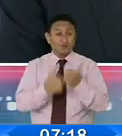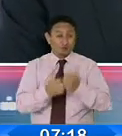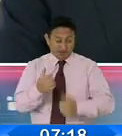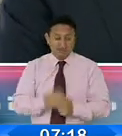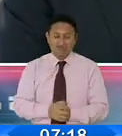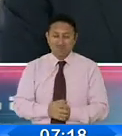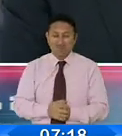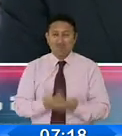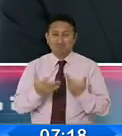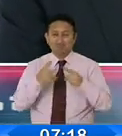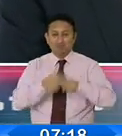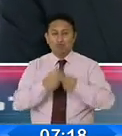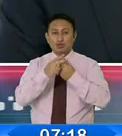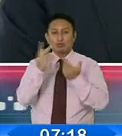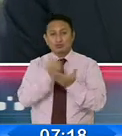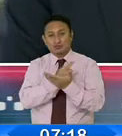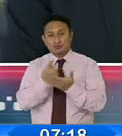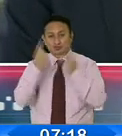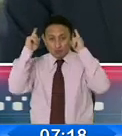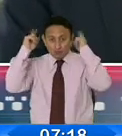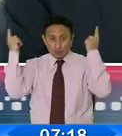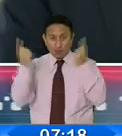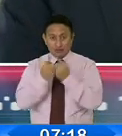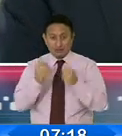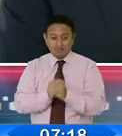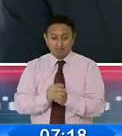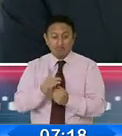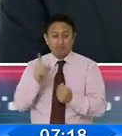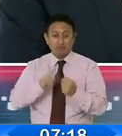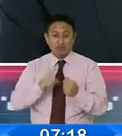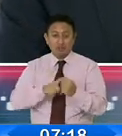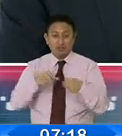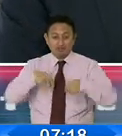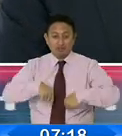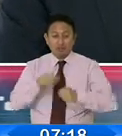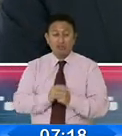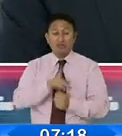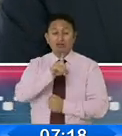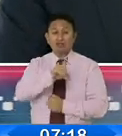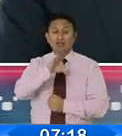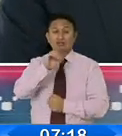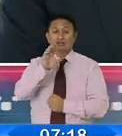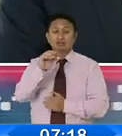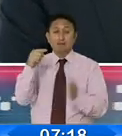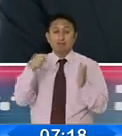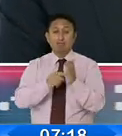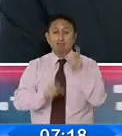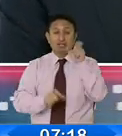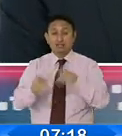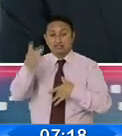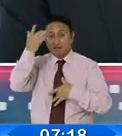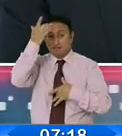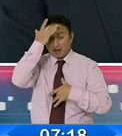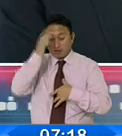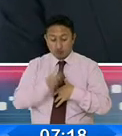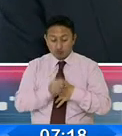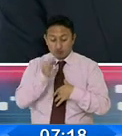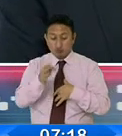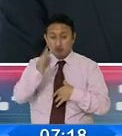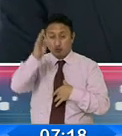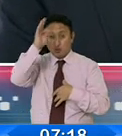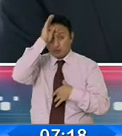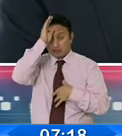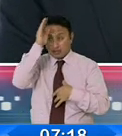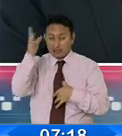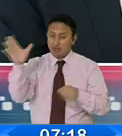a Semana Santa. La ciudad de Quito pues tiene 100.000 enfermos del COVID-19, los hospitales no dan